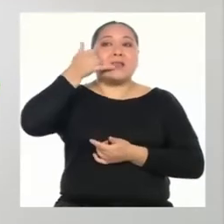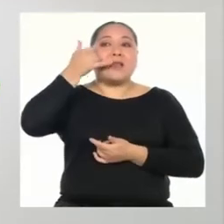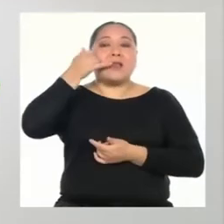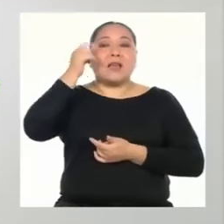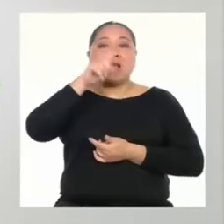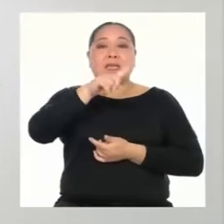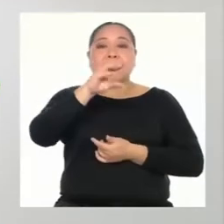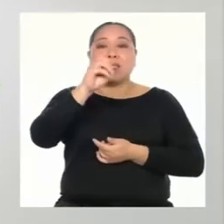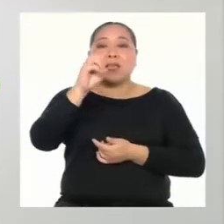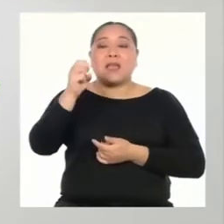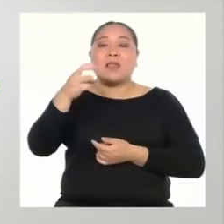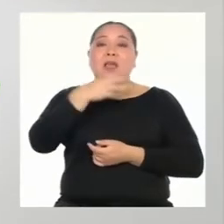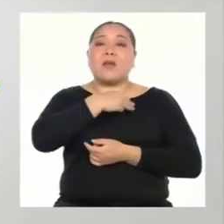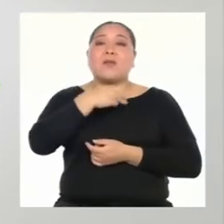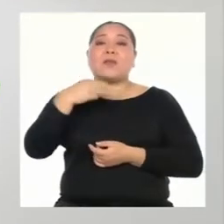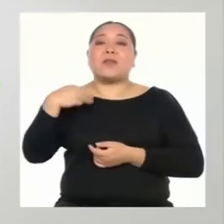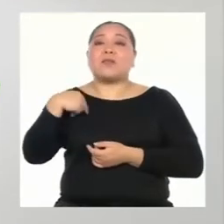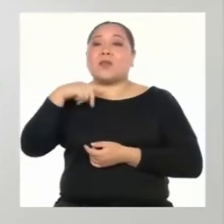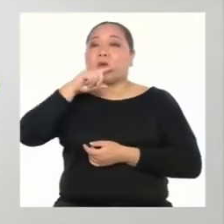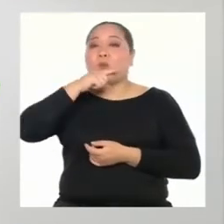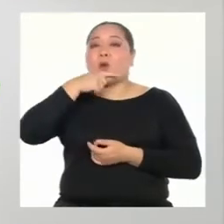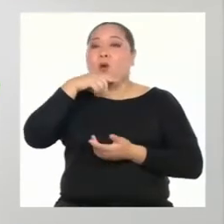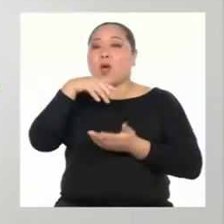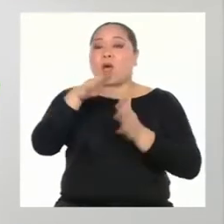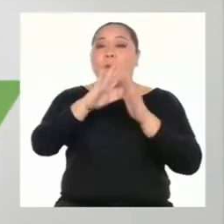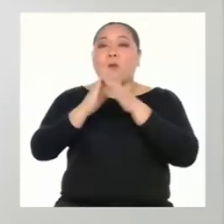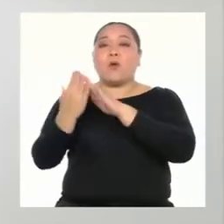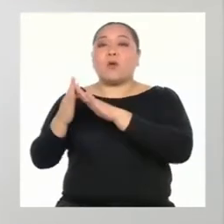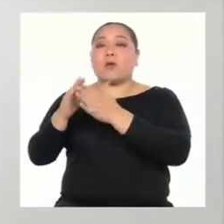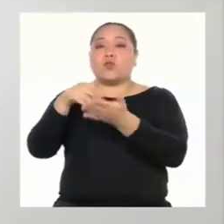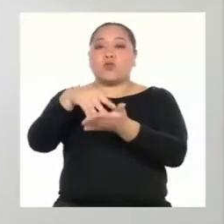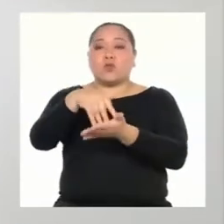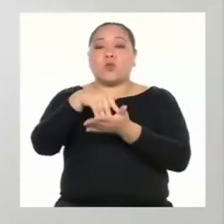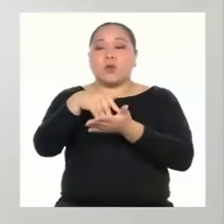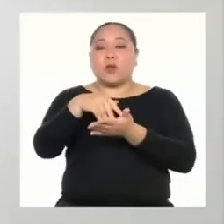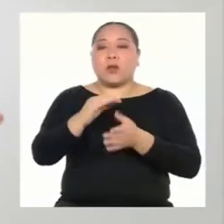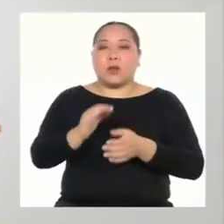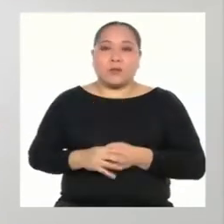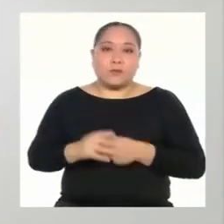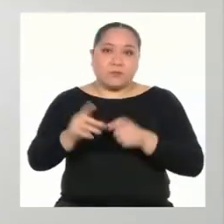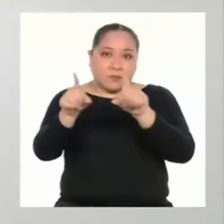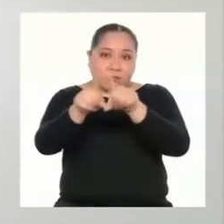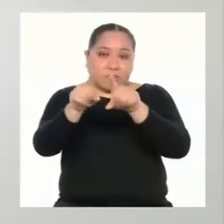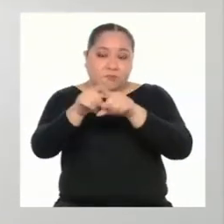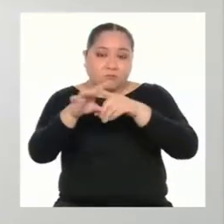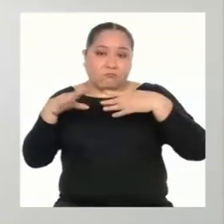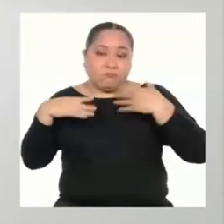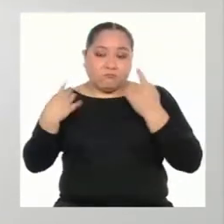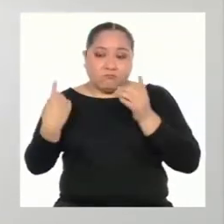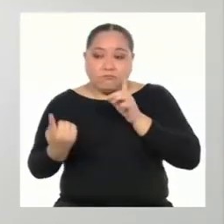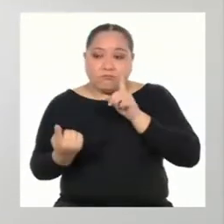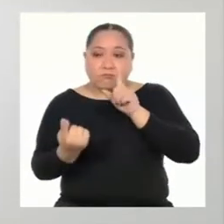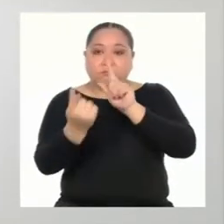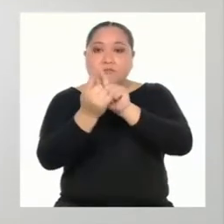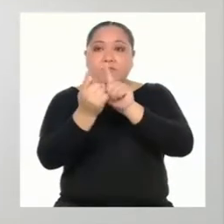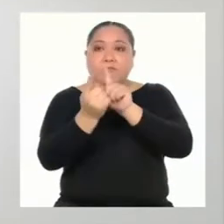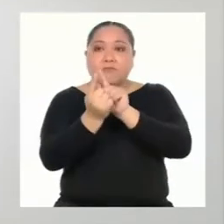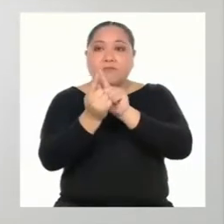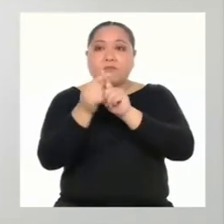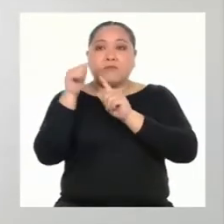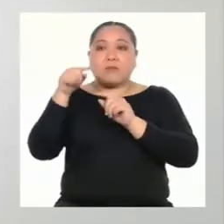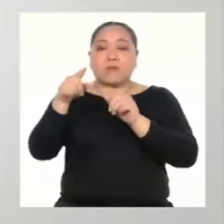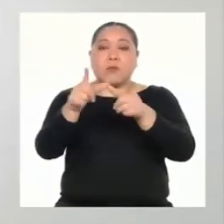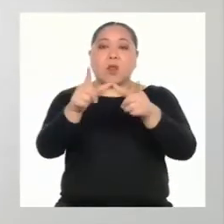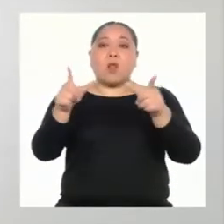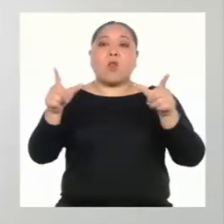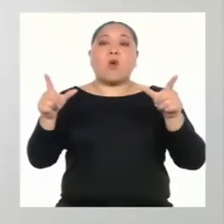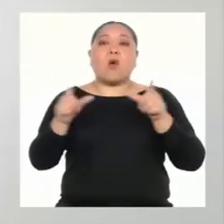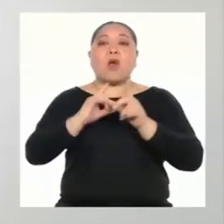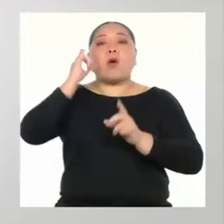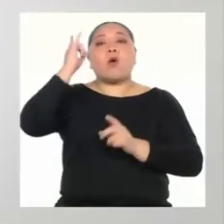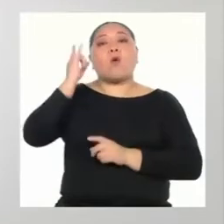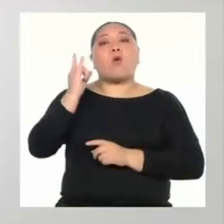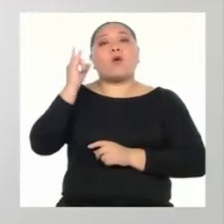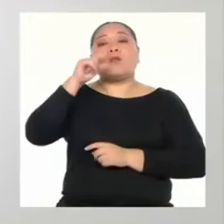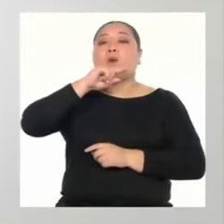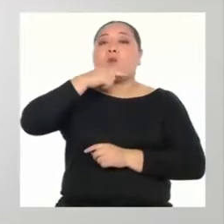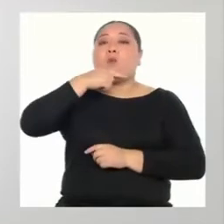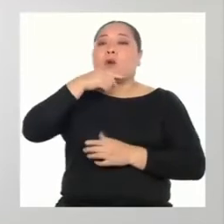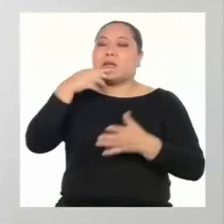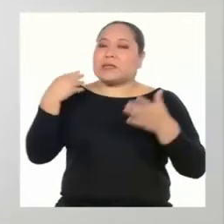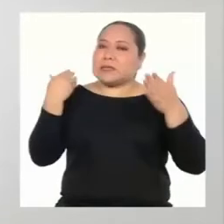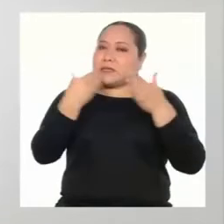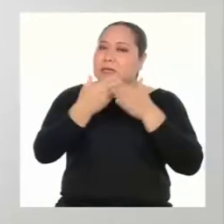del Ministerio de la Mujer y Poblaciones Vulnerables. También puedes acercarte al Centro de Emergencia Mujer